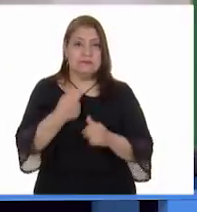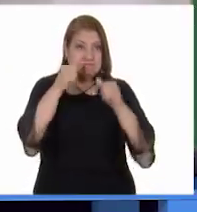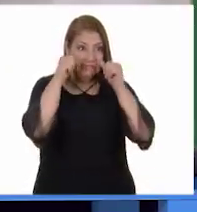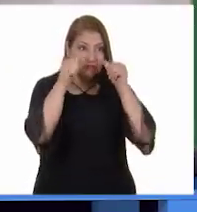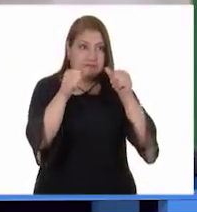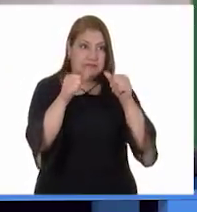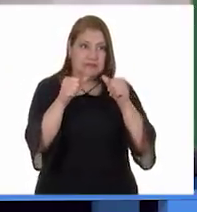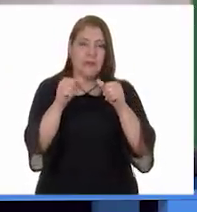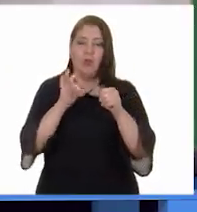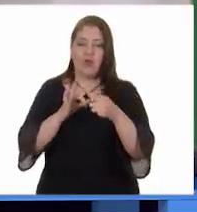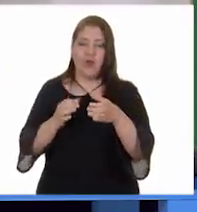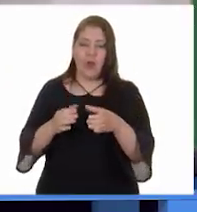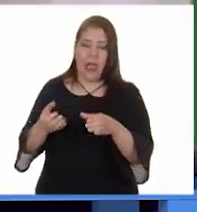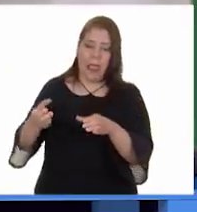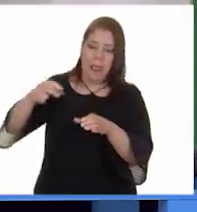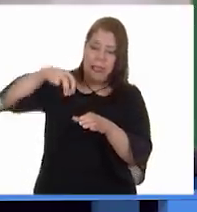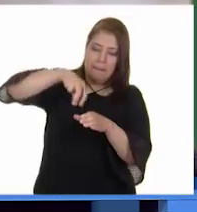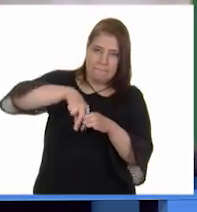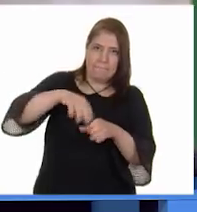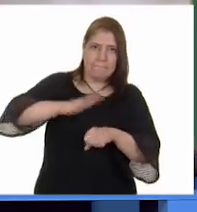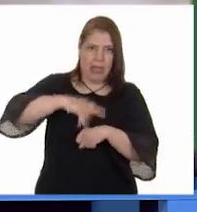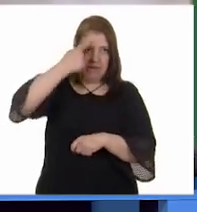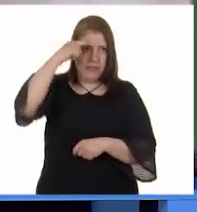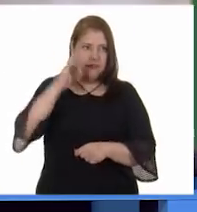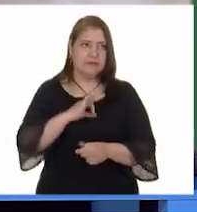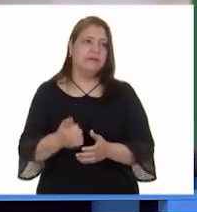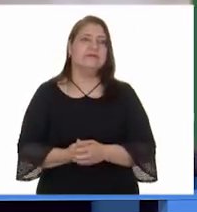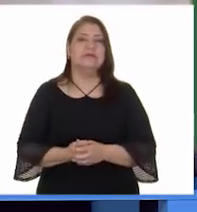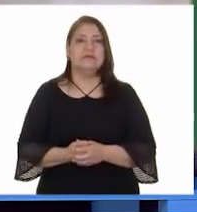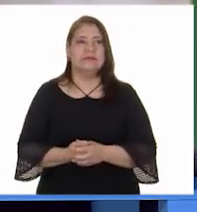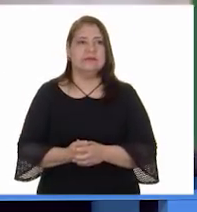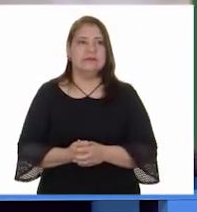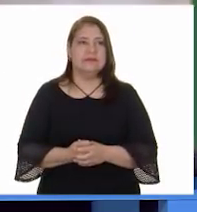Puedes agarrar el vaso para inclinarlo y que te sea más fácil.